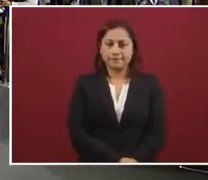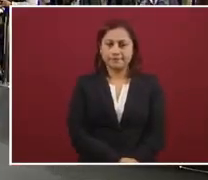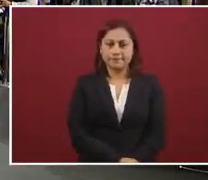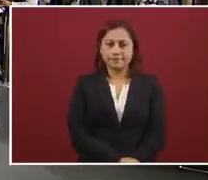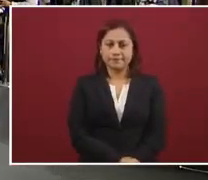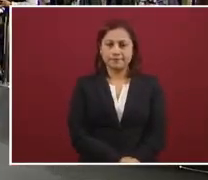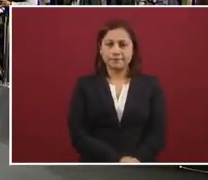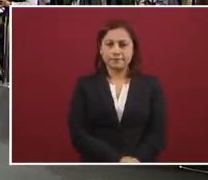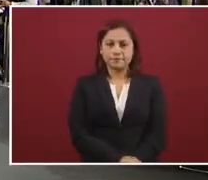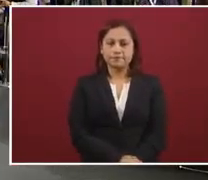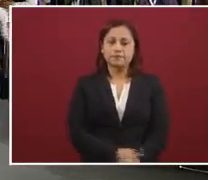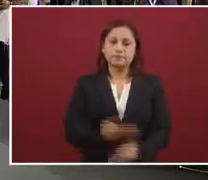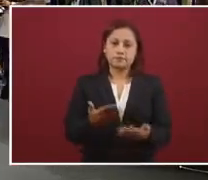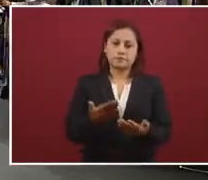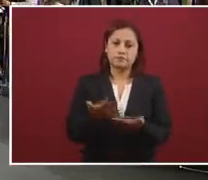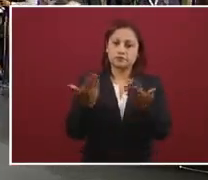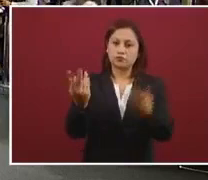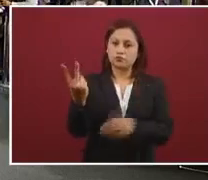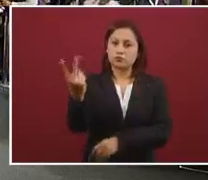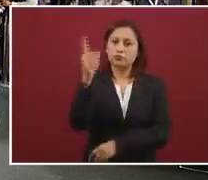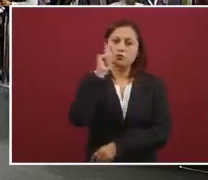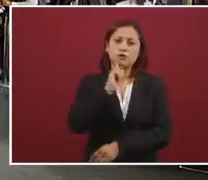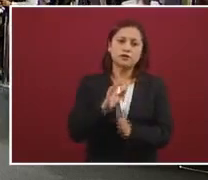Ahora sí, dos mujeres.